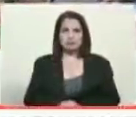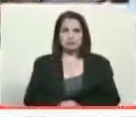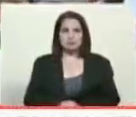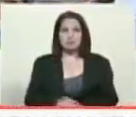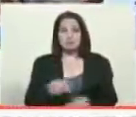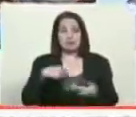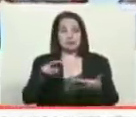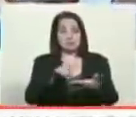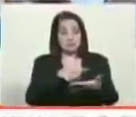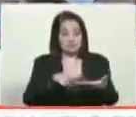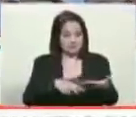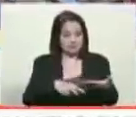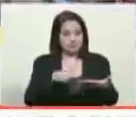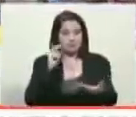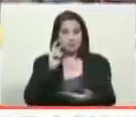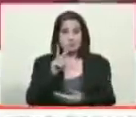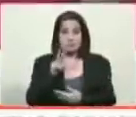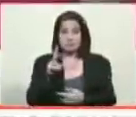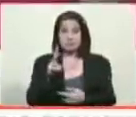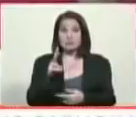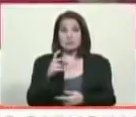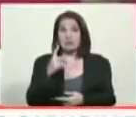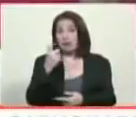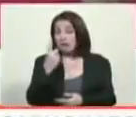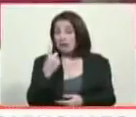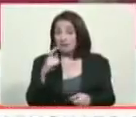Sigo aquí. Si la falta absoluta